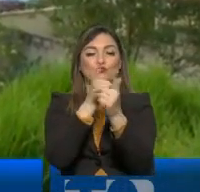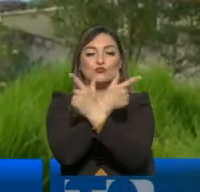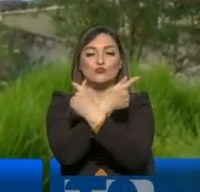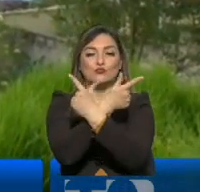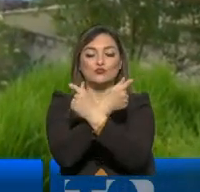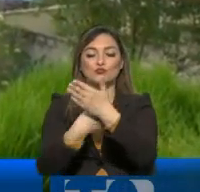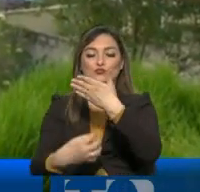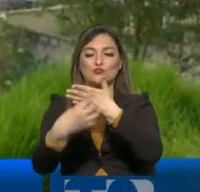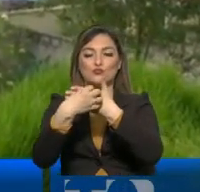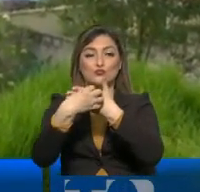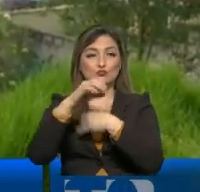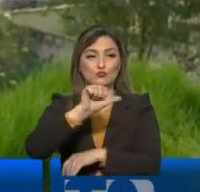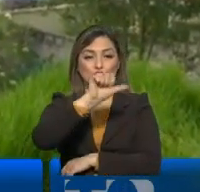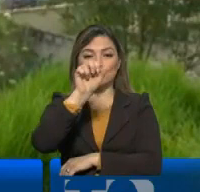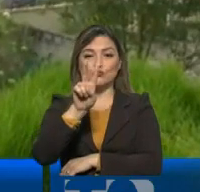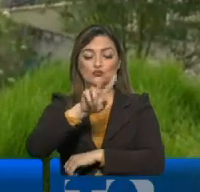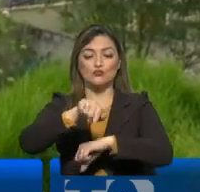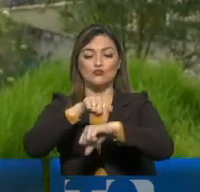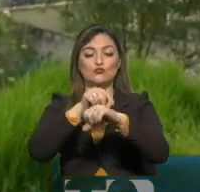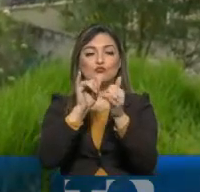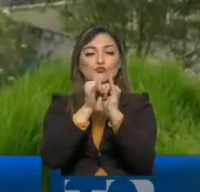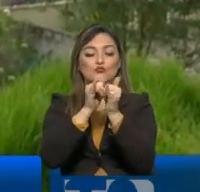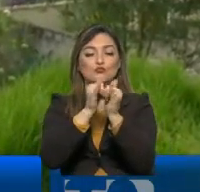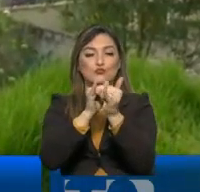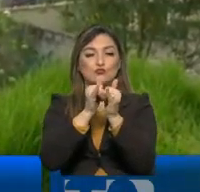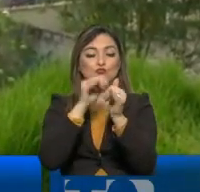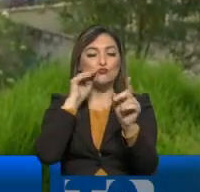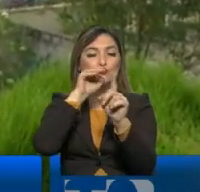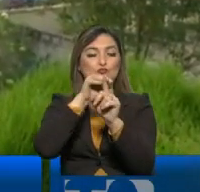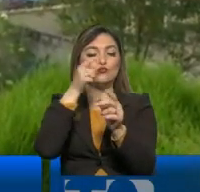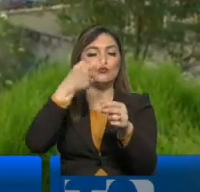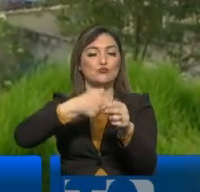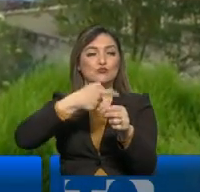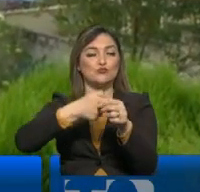Instagram, @24horasuyo. Nuestro número de WhatsApp solo para mensajes, el